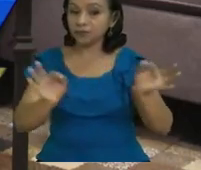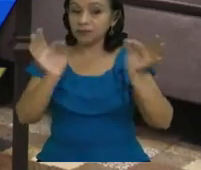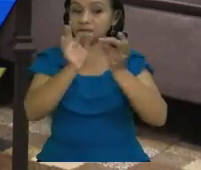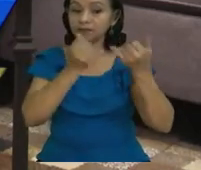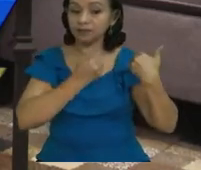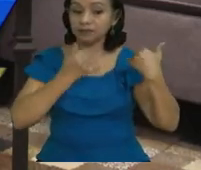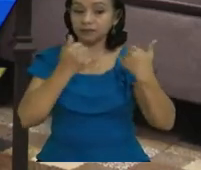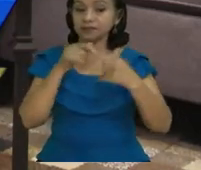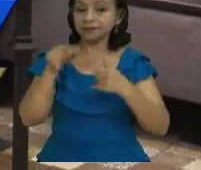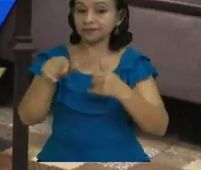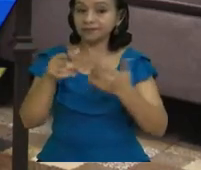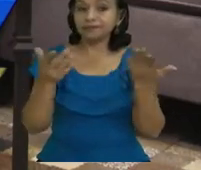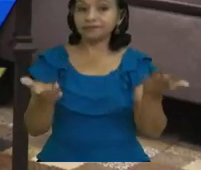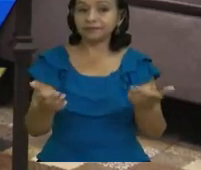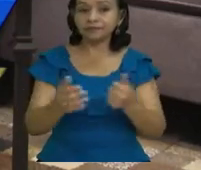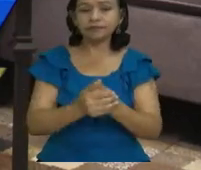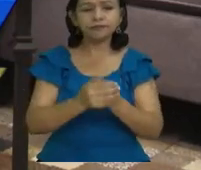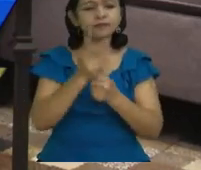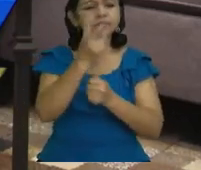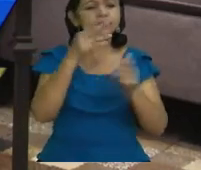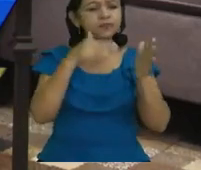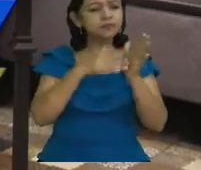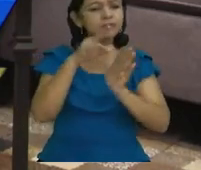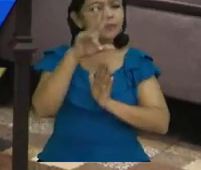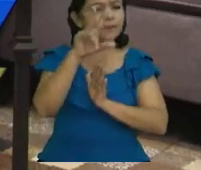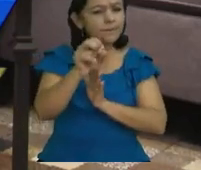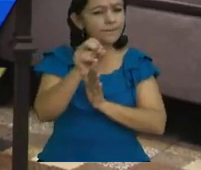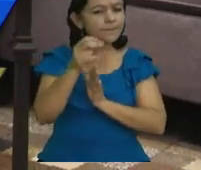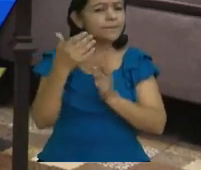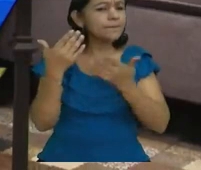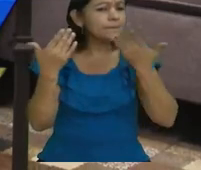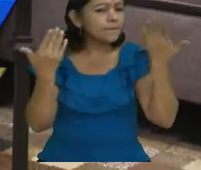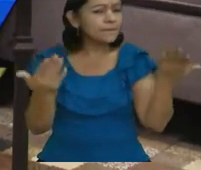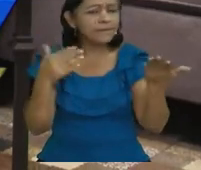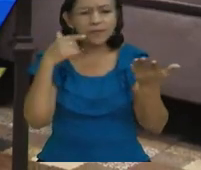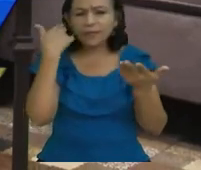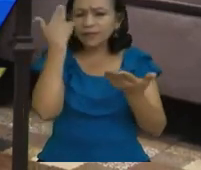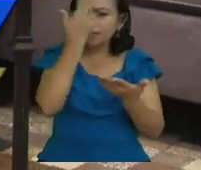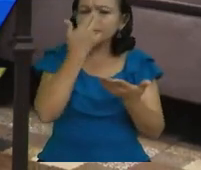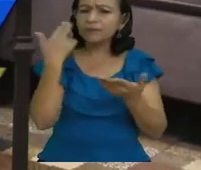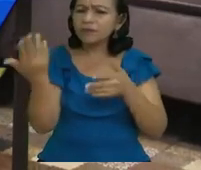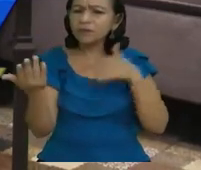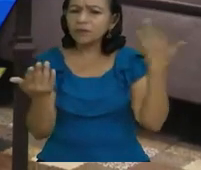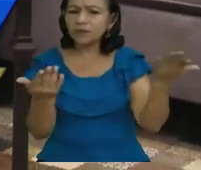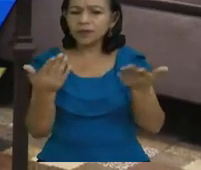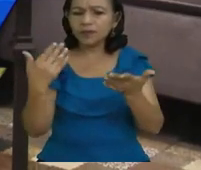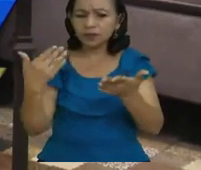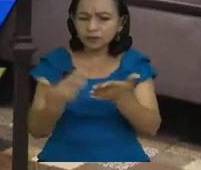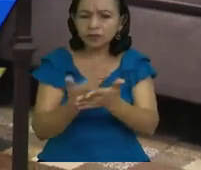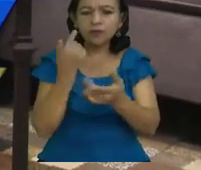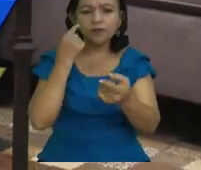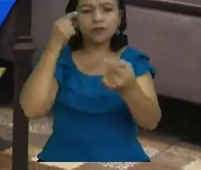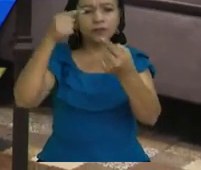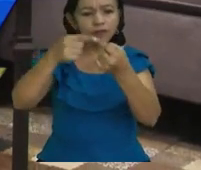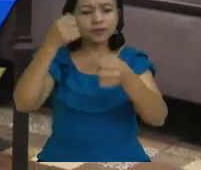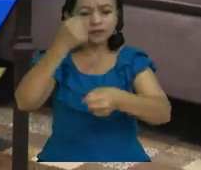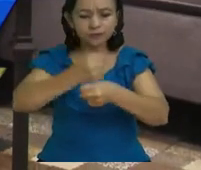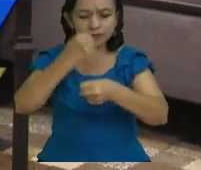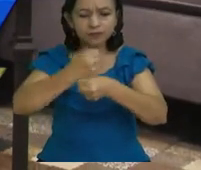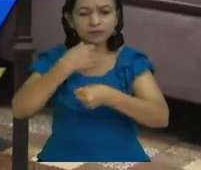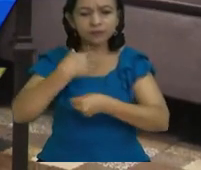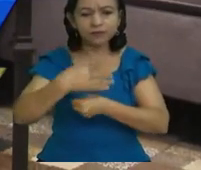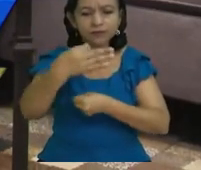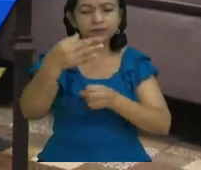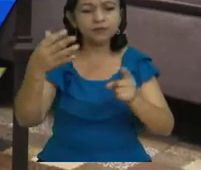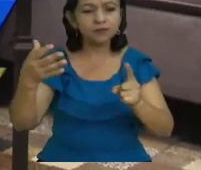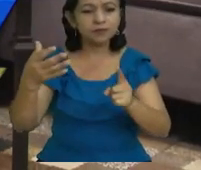el 2020 a partir de las conquistas planteadas en el 2019, ¿cuáles son las líneas de trabajo sobre las que descansarán precisamente toda